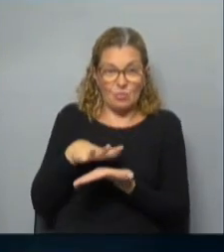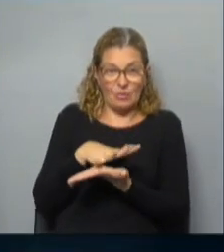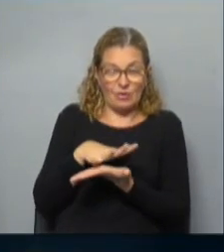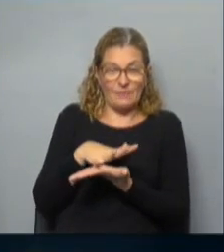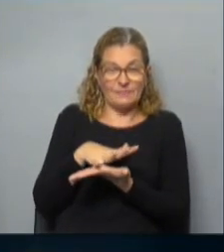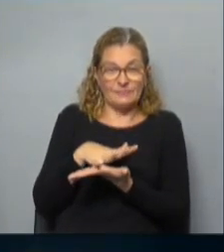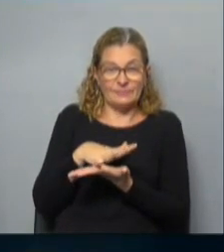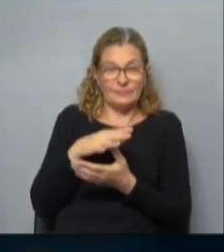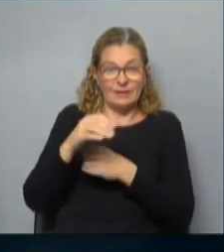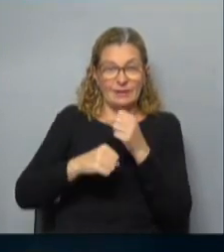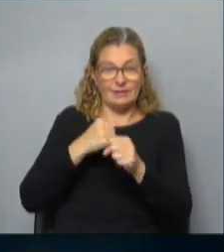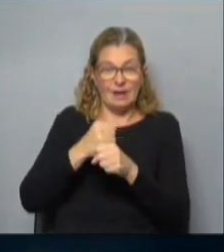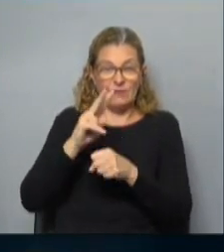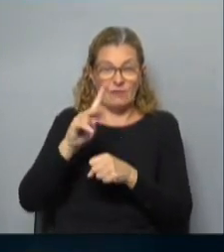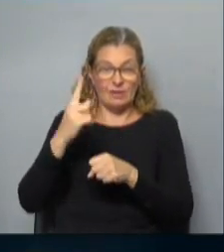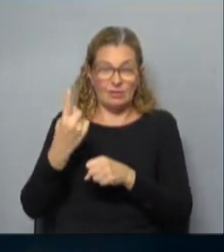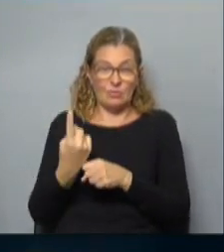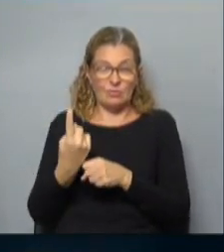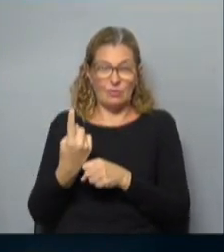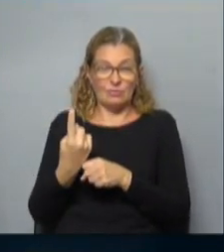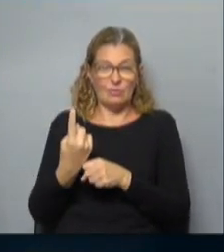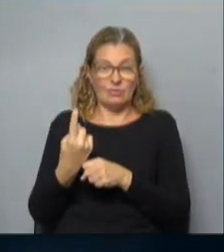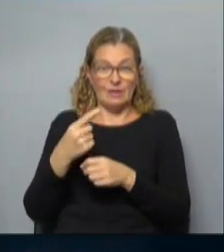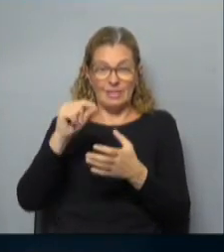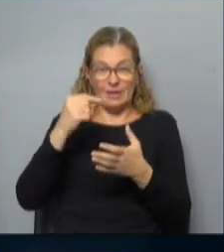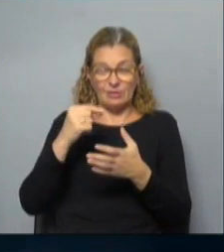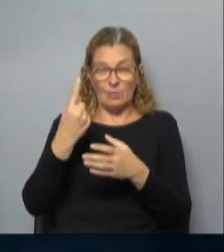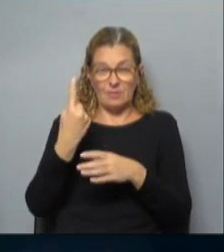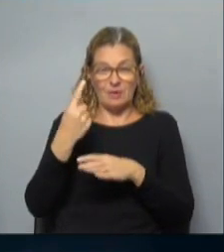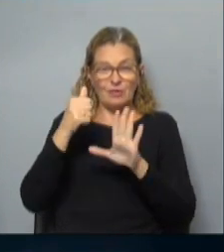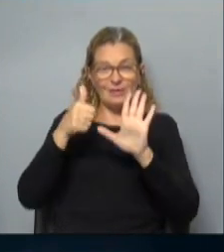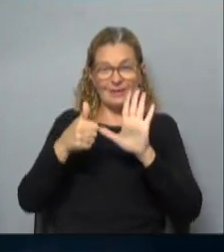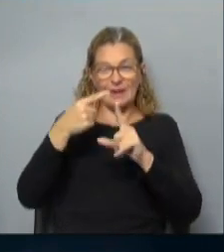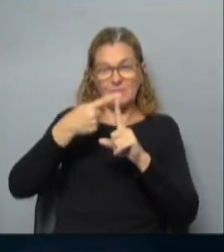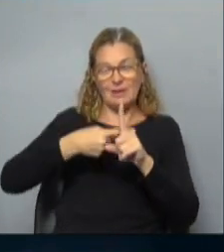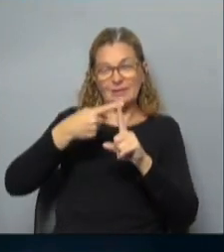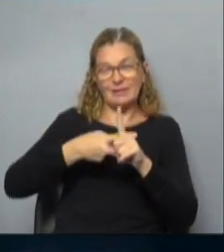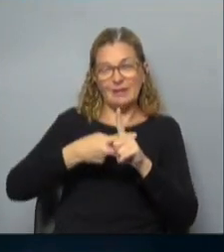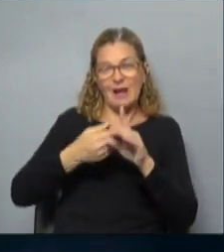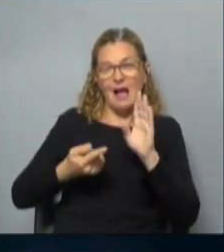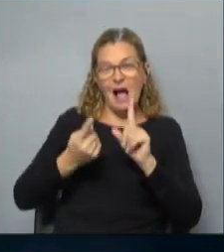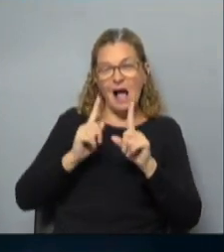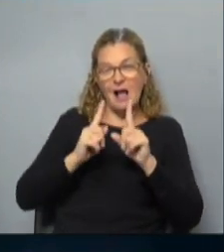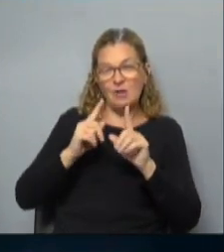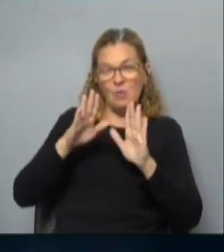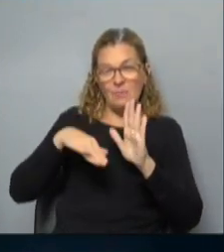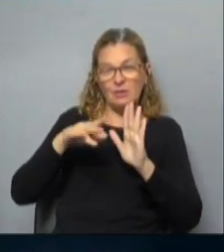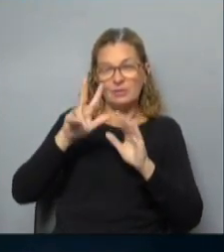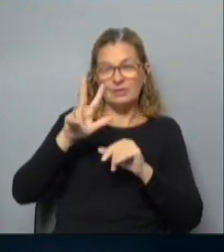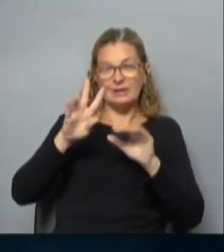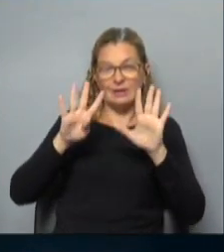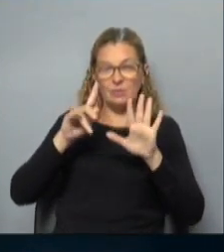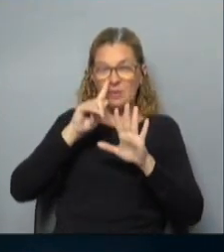en el año 21 reitero datos del primer semestre tenemos algo menos de 39 mil